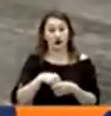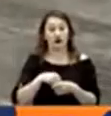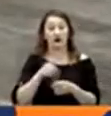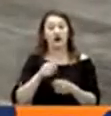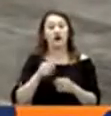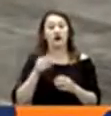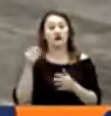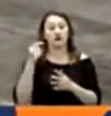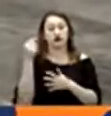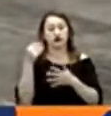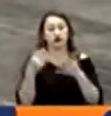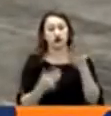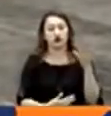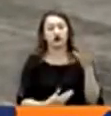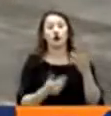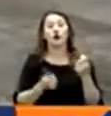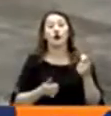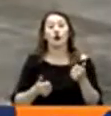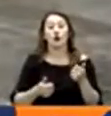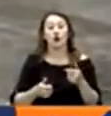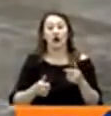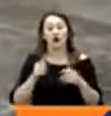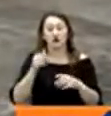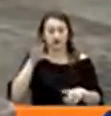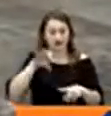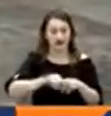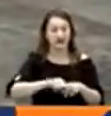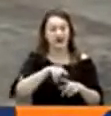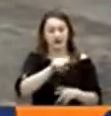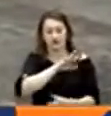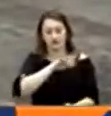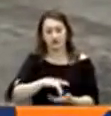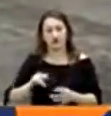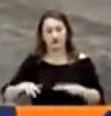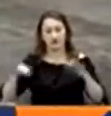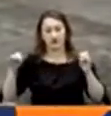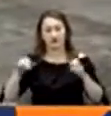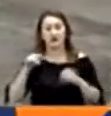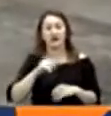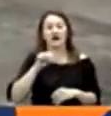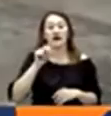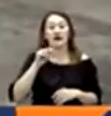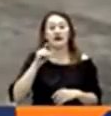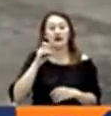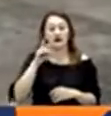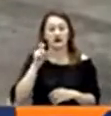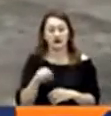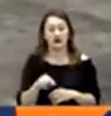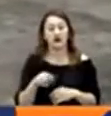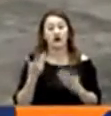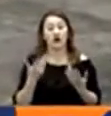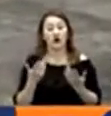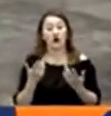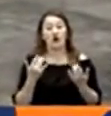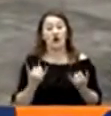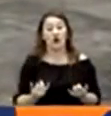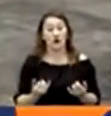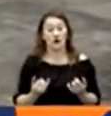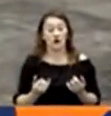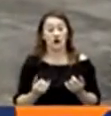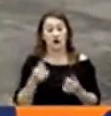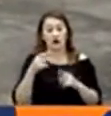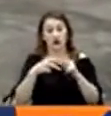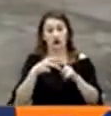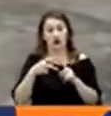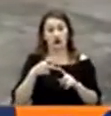de cargos, citando audiencia pública al señor Andrés Mallorquín Bocanegra, indagándole de manera provisional